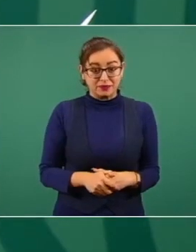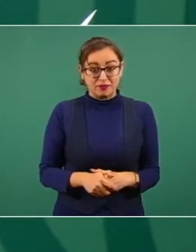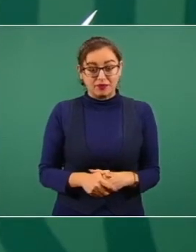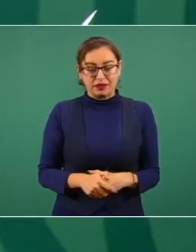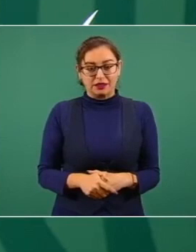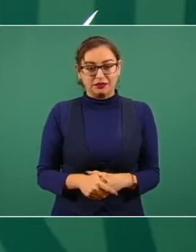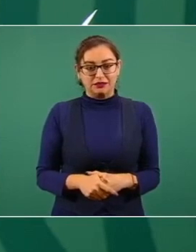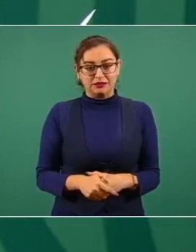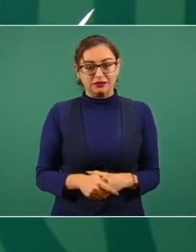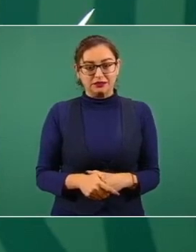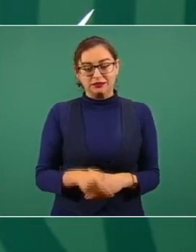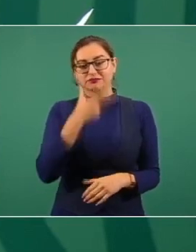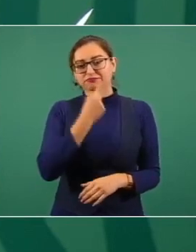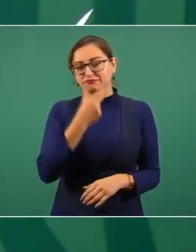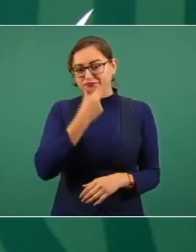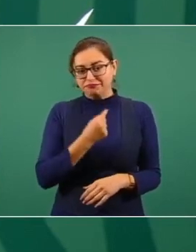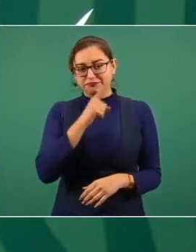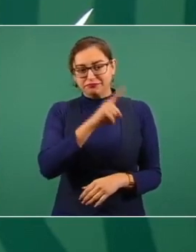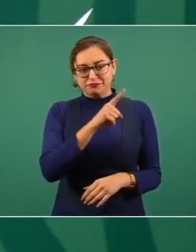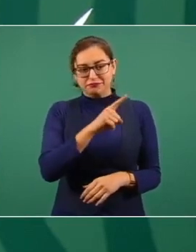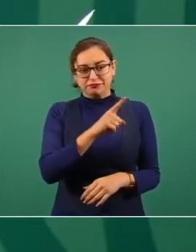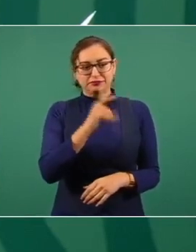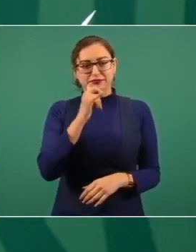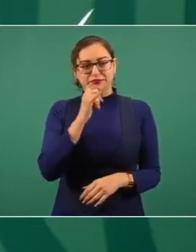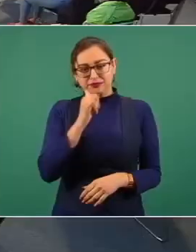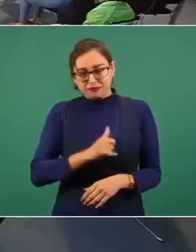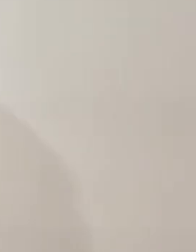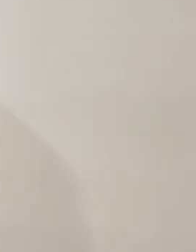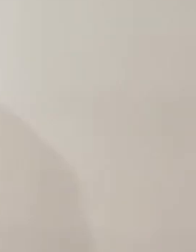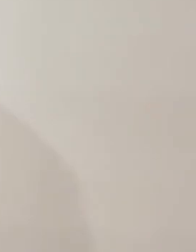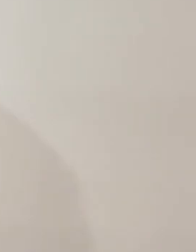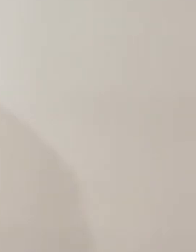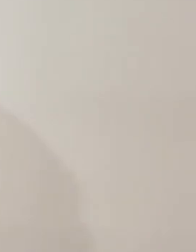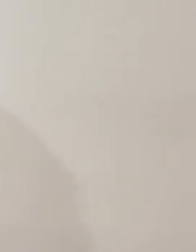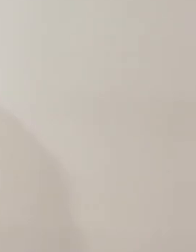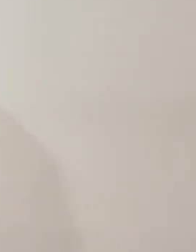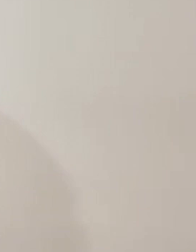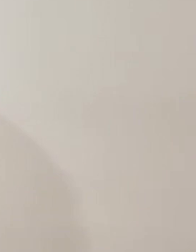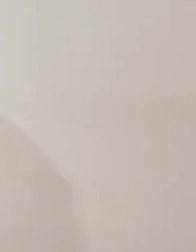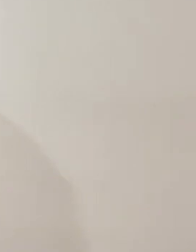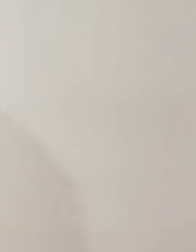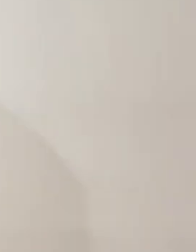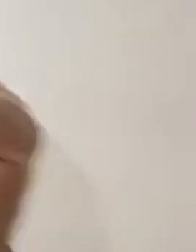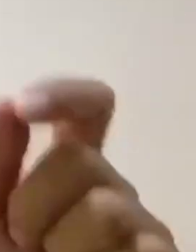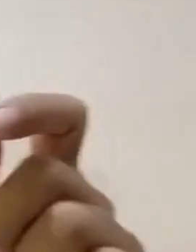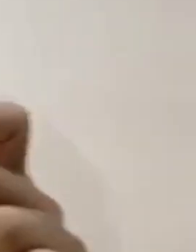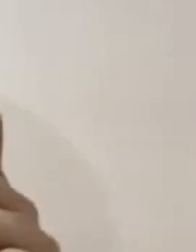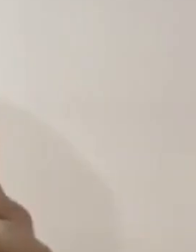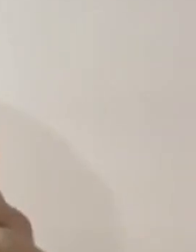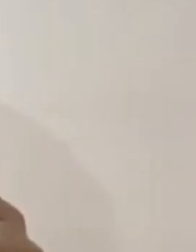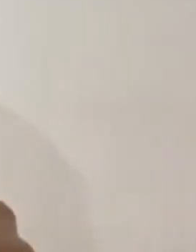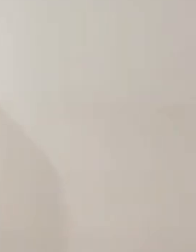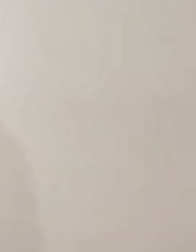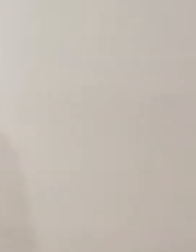debido a los más de 20 mil puestos de elecciones que estarán en juego al respecto el representante de morena ante el ine y